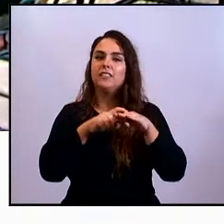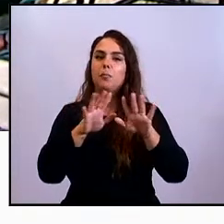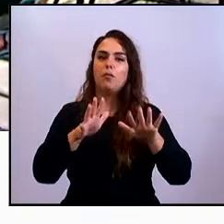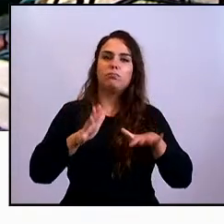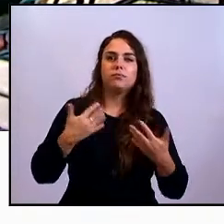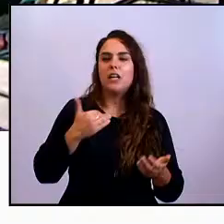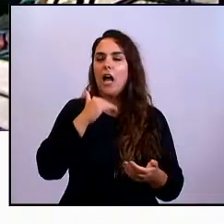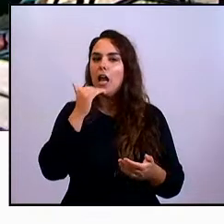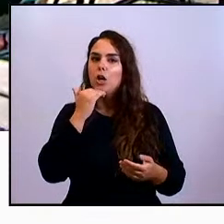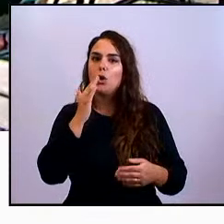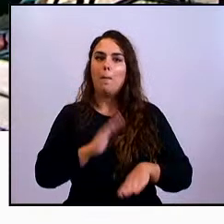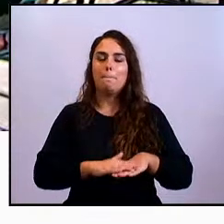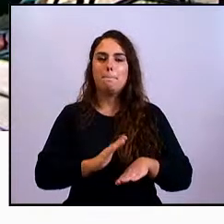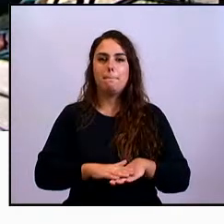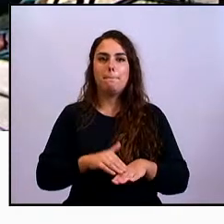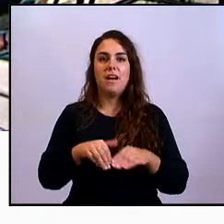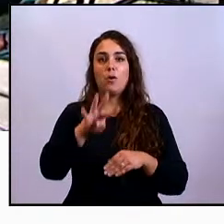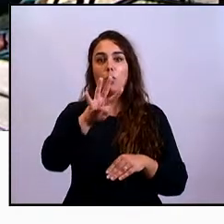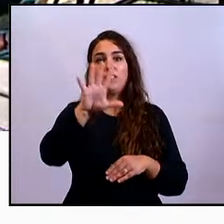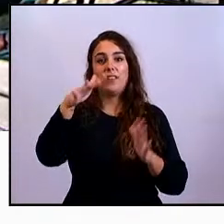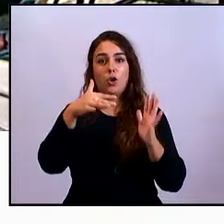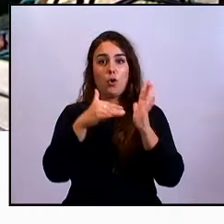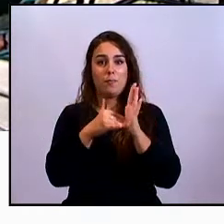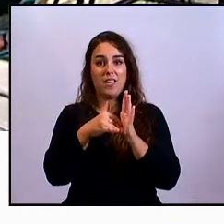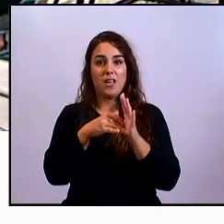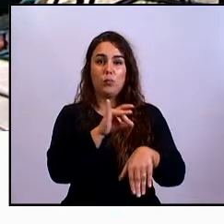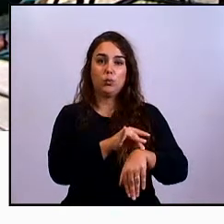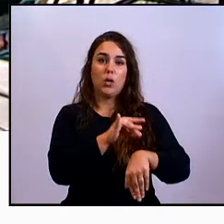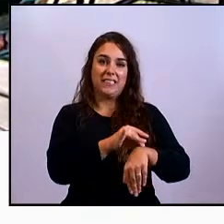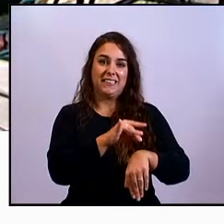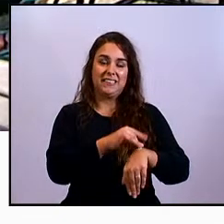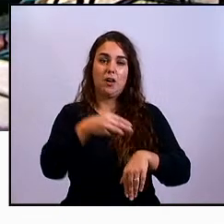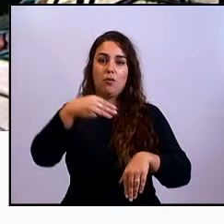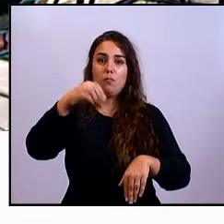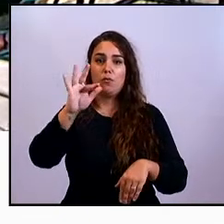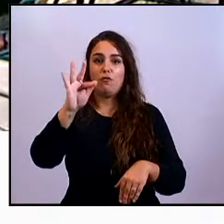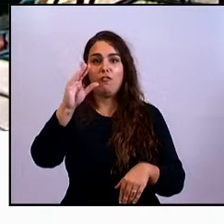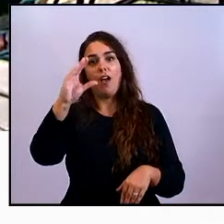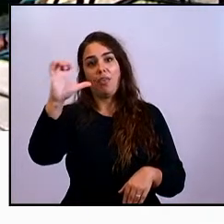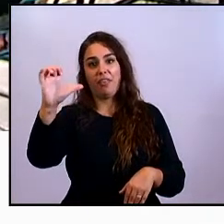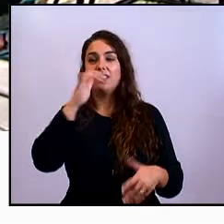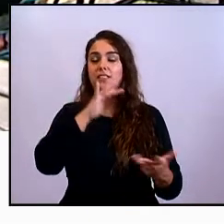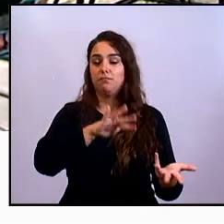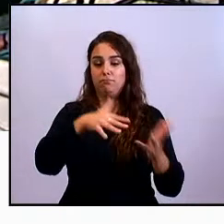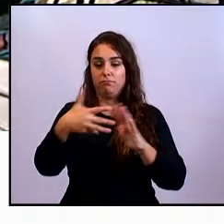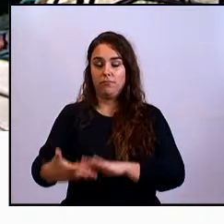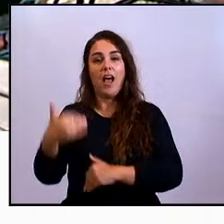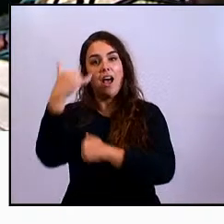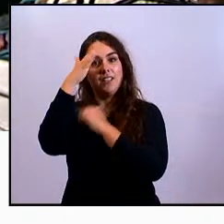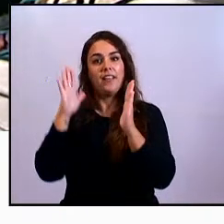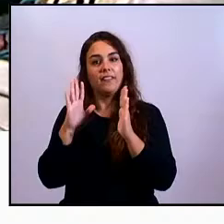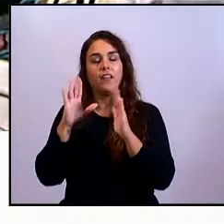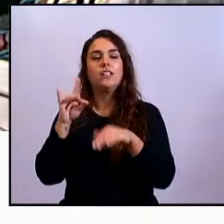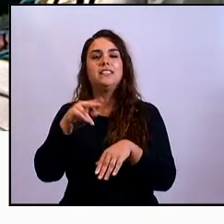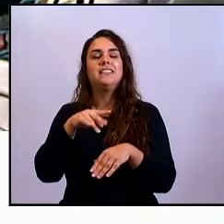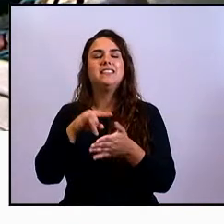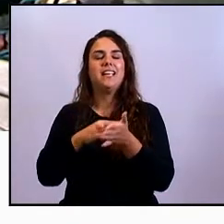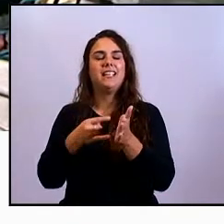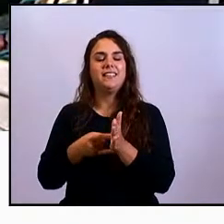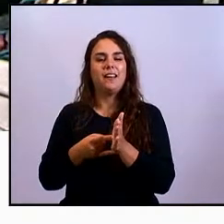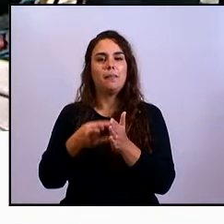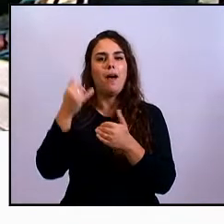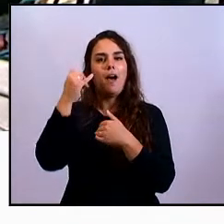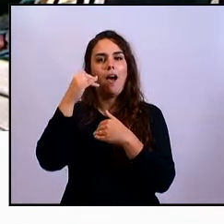que pudiera tener la asunción de los 45.000 mutualistas de Muzace si pasan a tener que ser atendidos por el sistema público sanitario